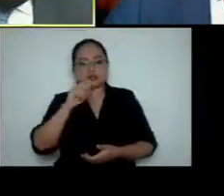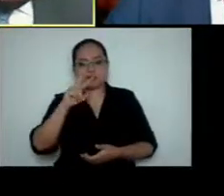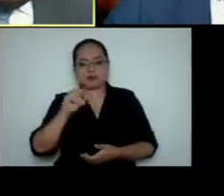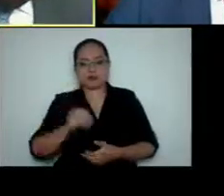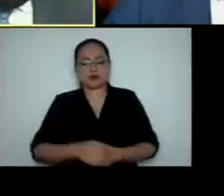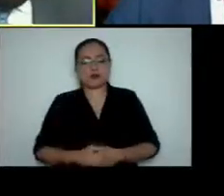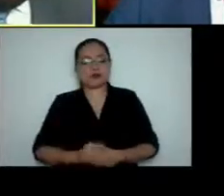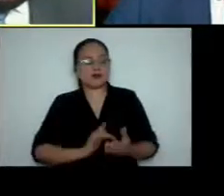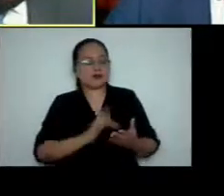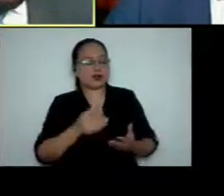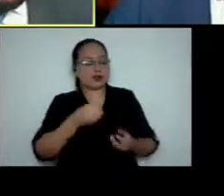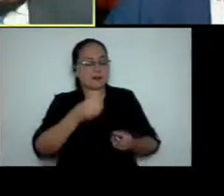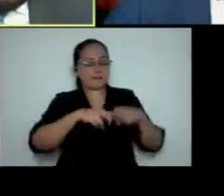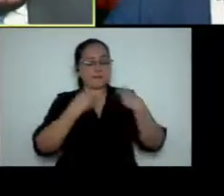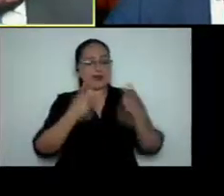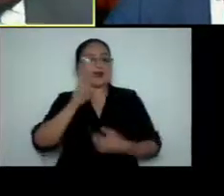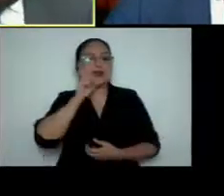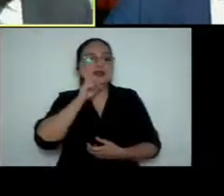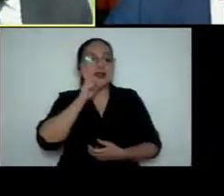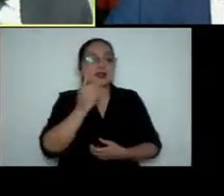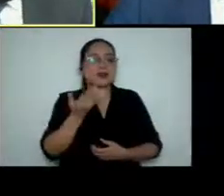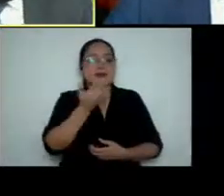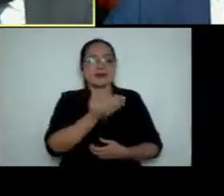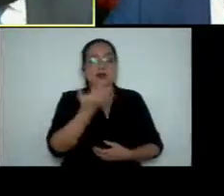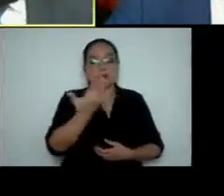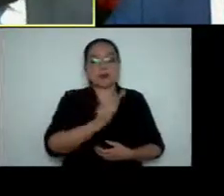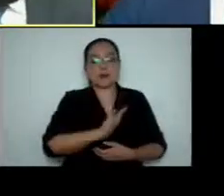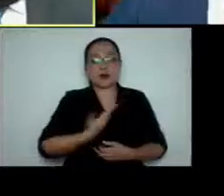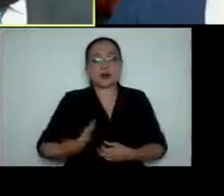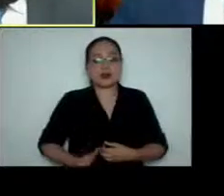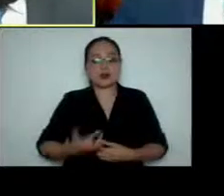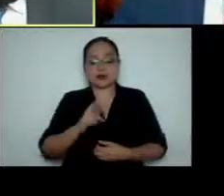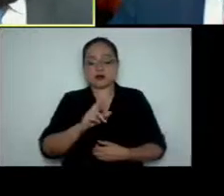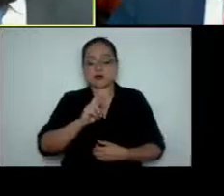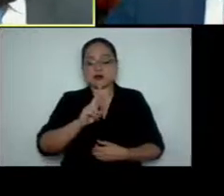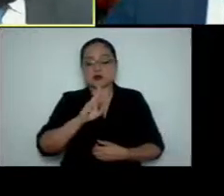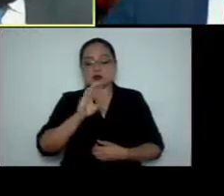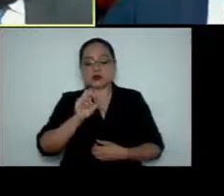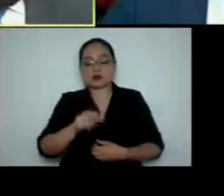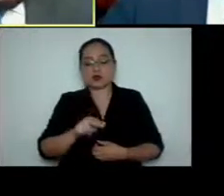Gracias, magistrada Villafuerte. Magistrado presidente Rubén Jesús Lara Patrón.